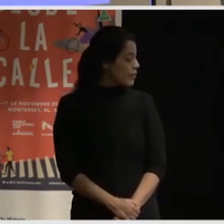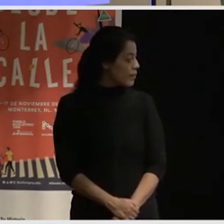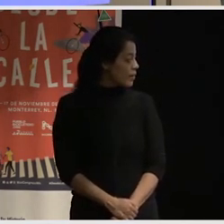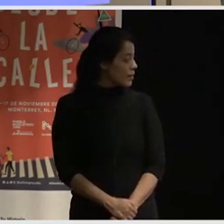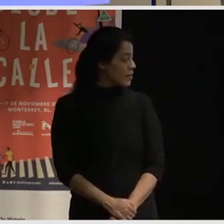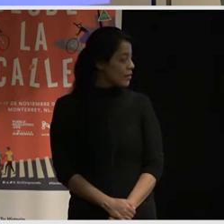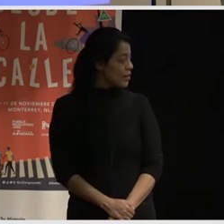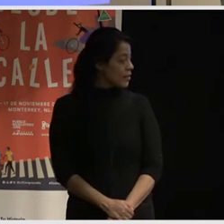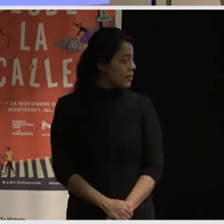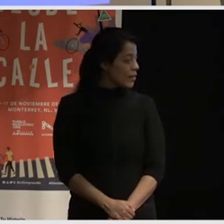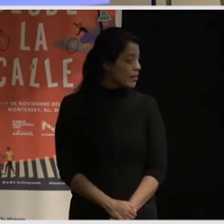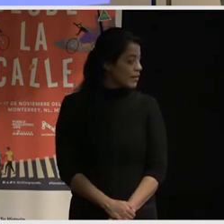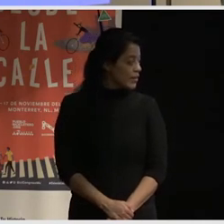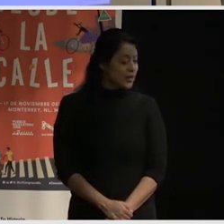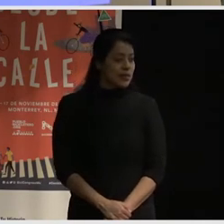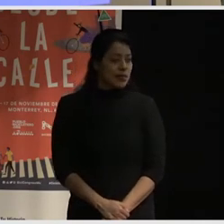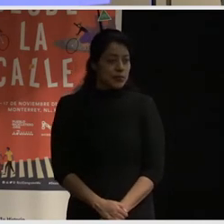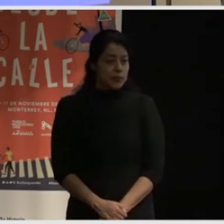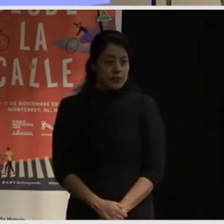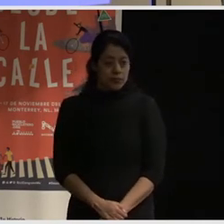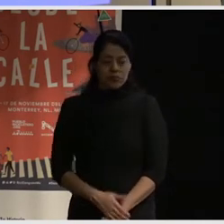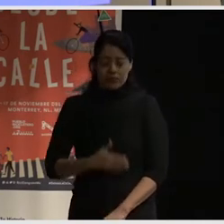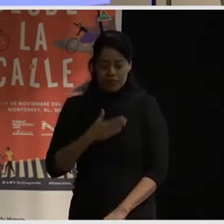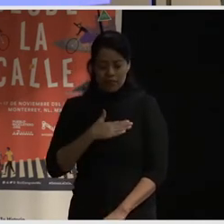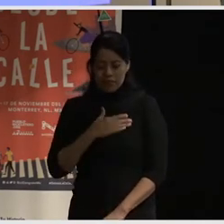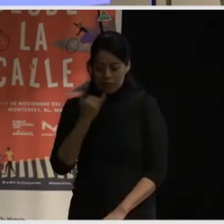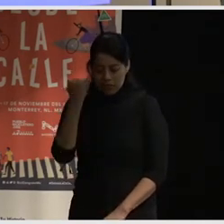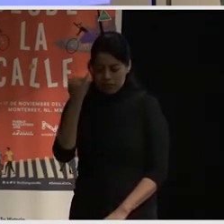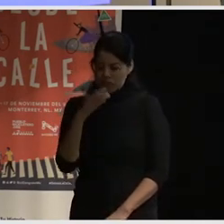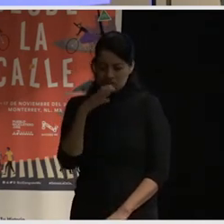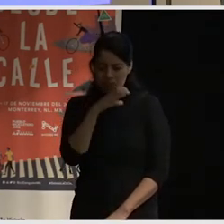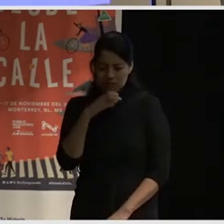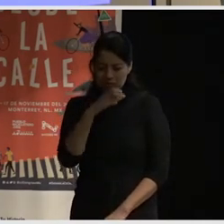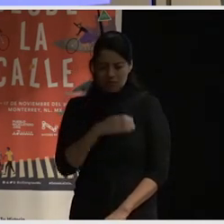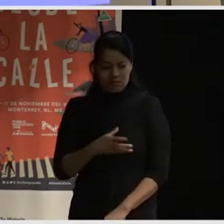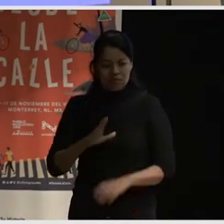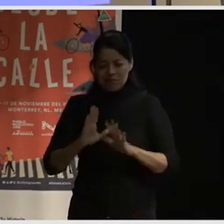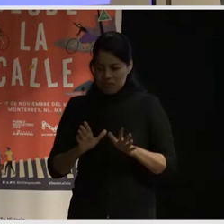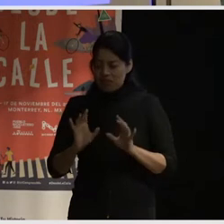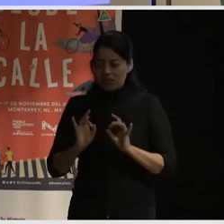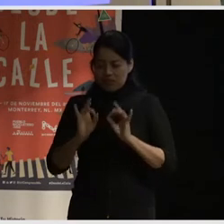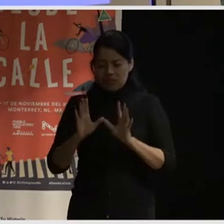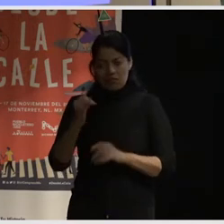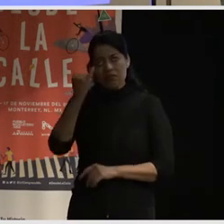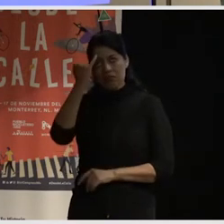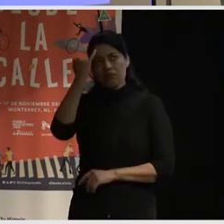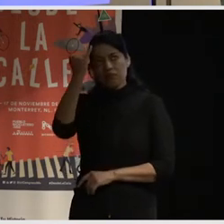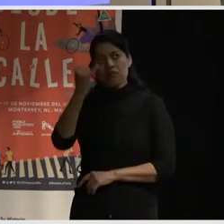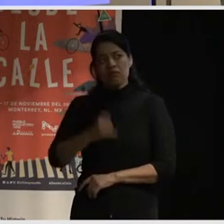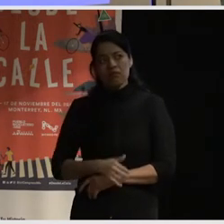bueno es que es la bastante curiosa y es algo que ya se ha puesto muchas veces en el imaginario